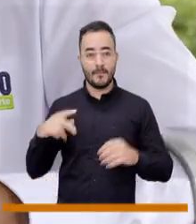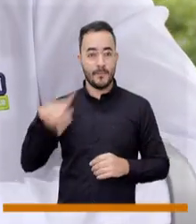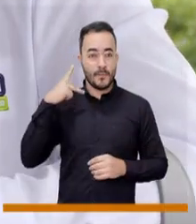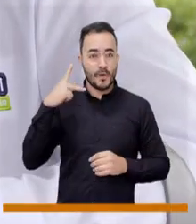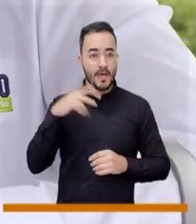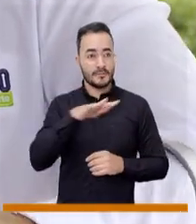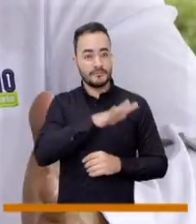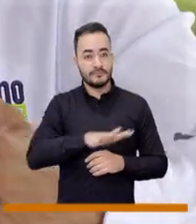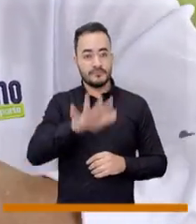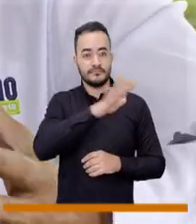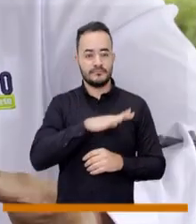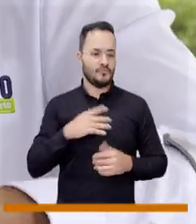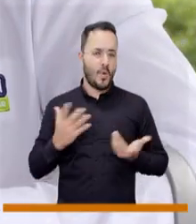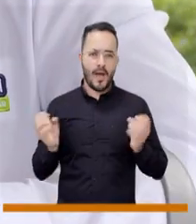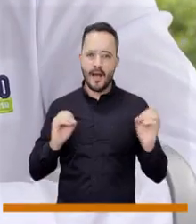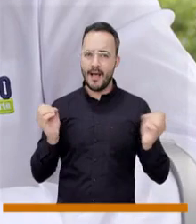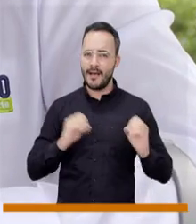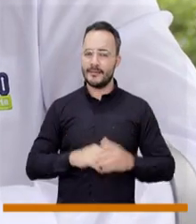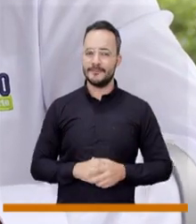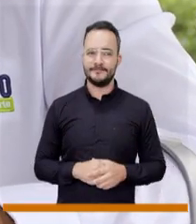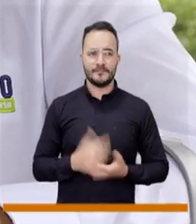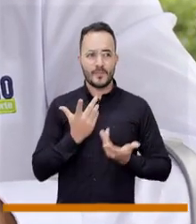La Comuna 1 Popular tiene un déficit grande